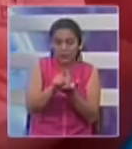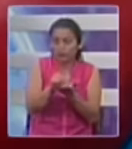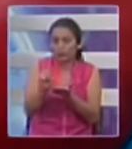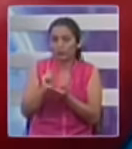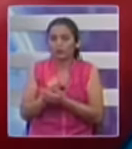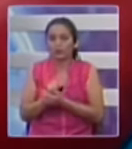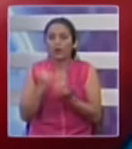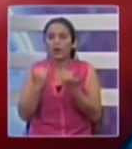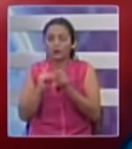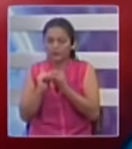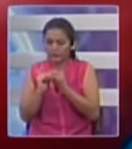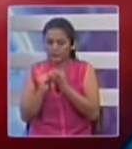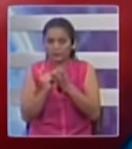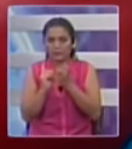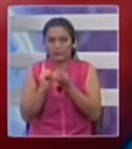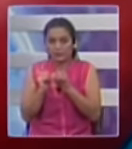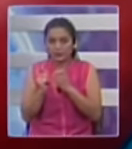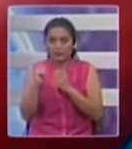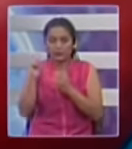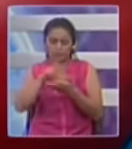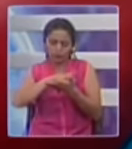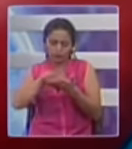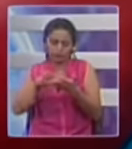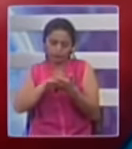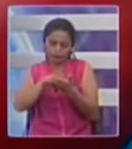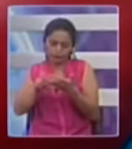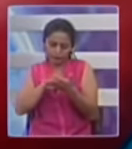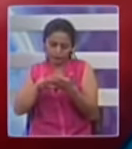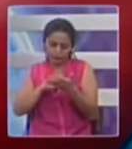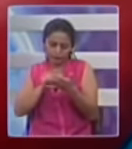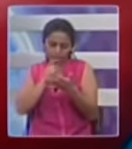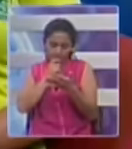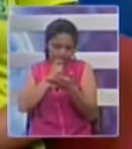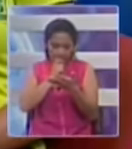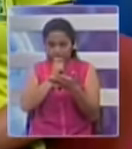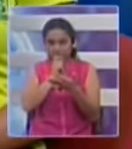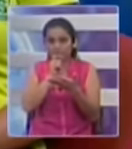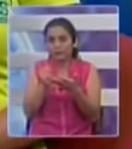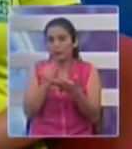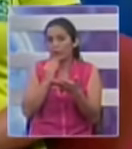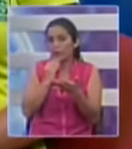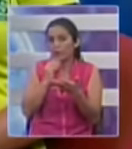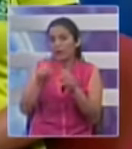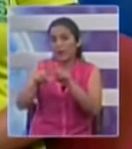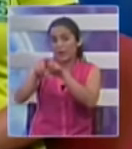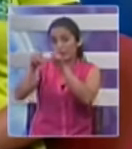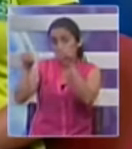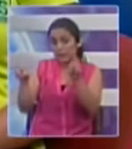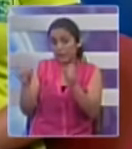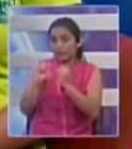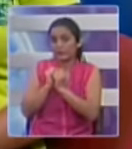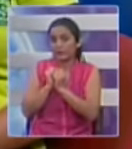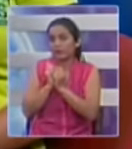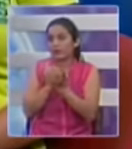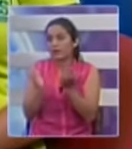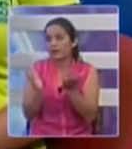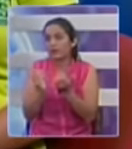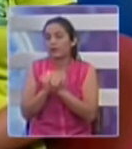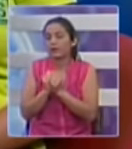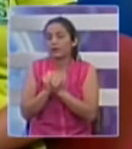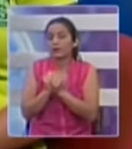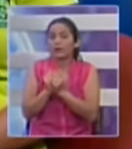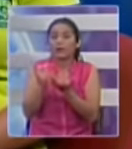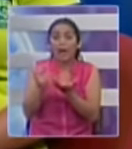eliminado? Revisado, es decir, que se lo genere como un incentivo, deje de pagarlo a aquella empresa que se obligue a